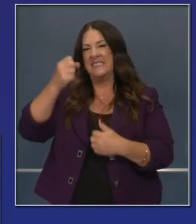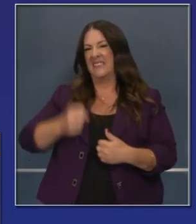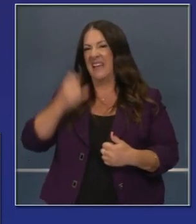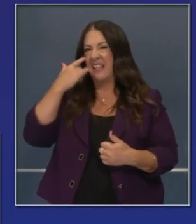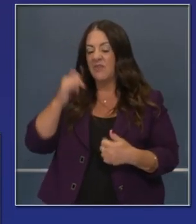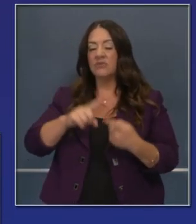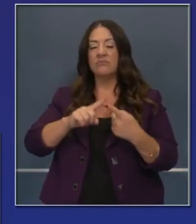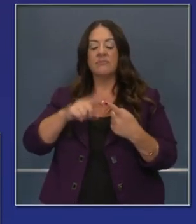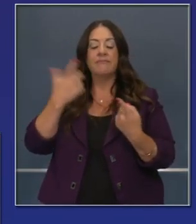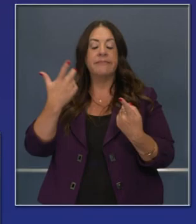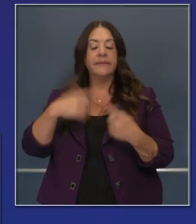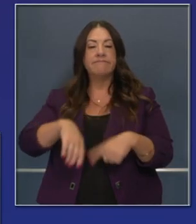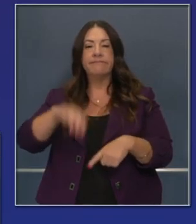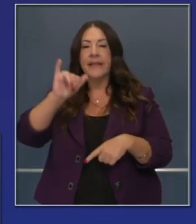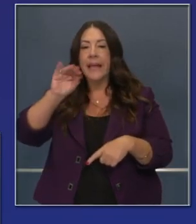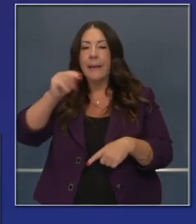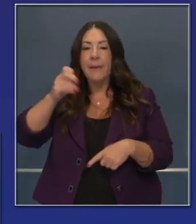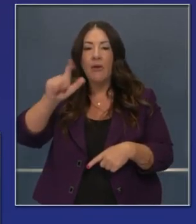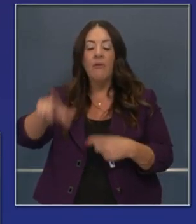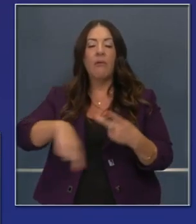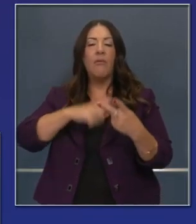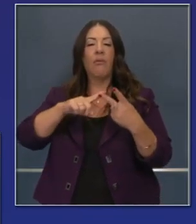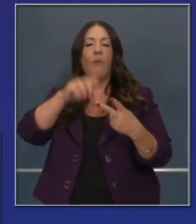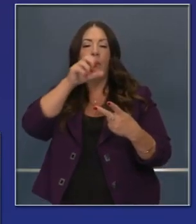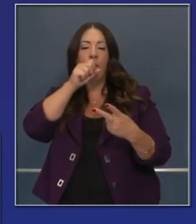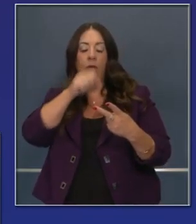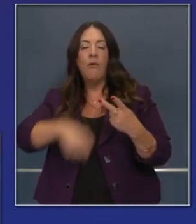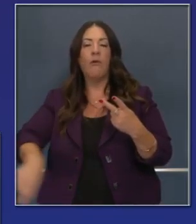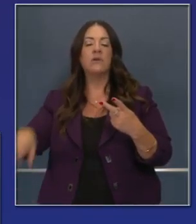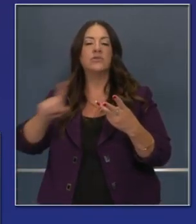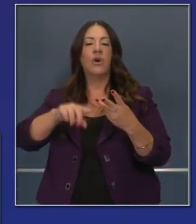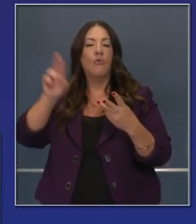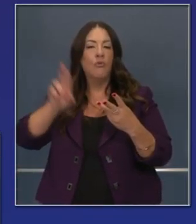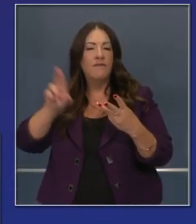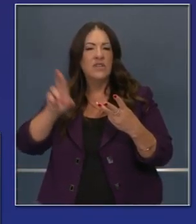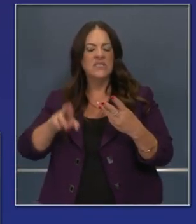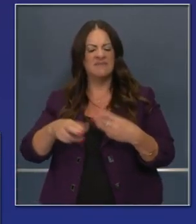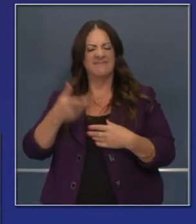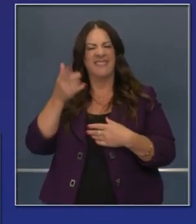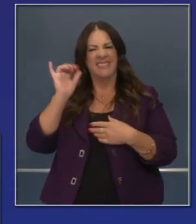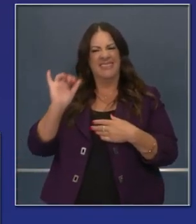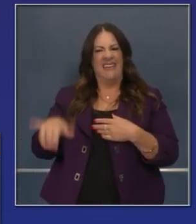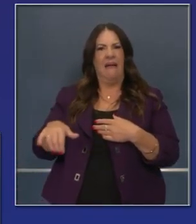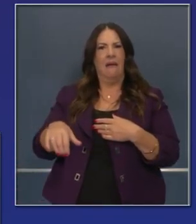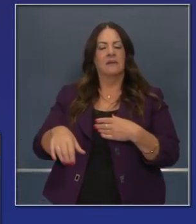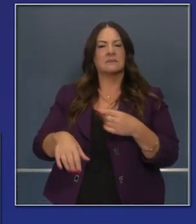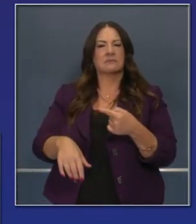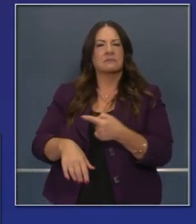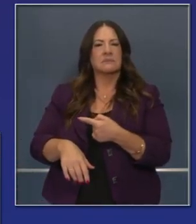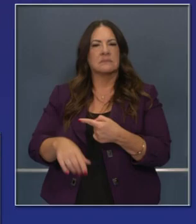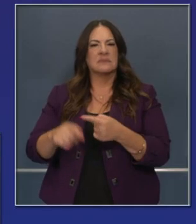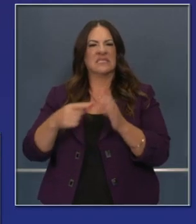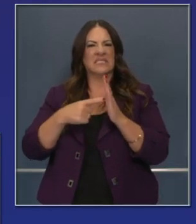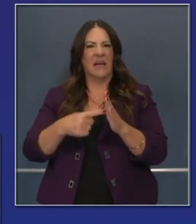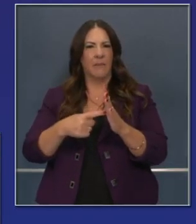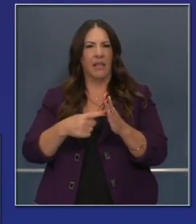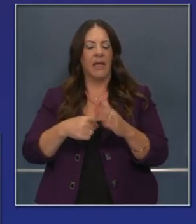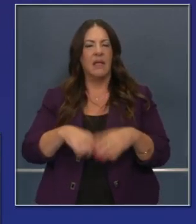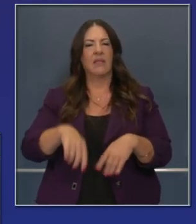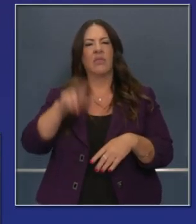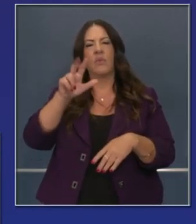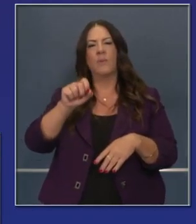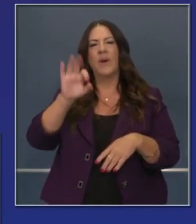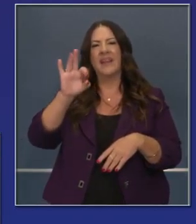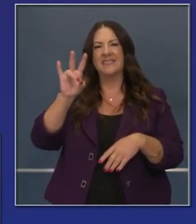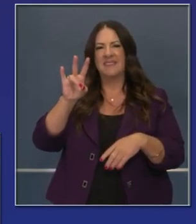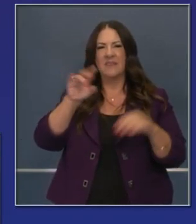cerca del condado Imperial Orange Riverside, pueden ver la tendencia similar, acercándonos hacia el